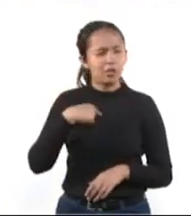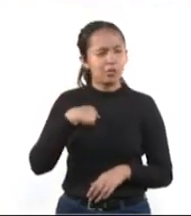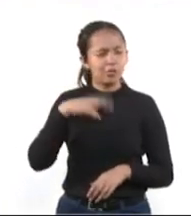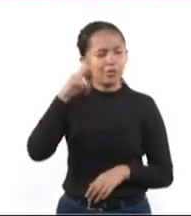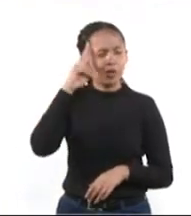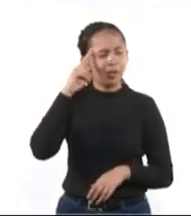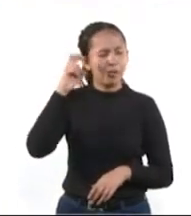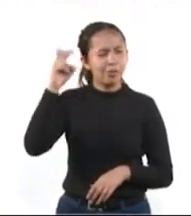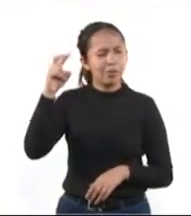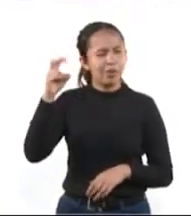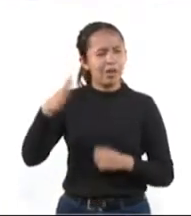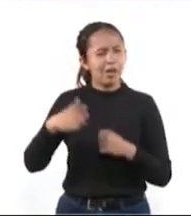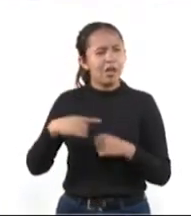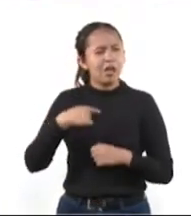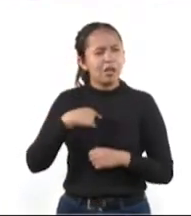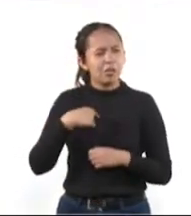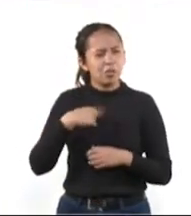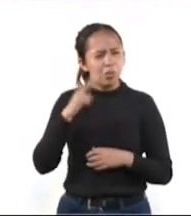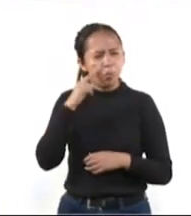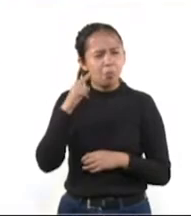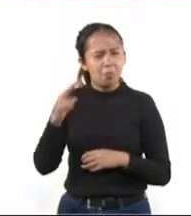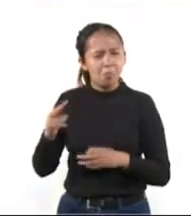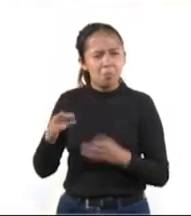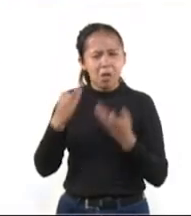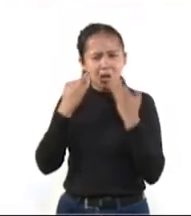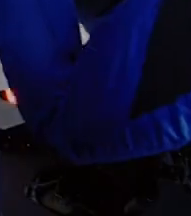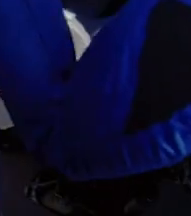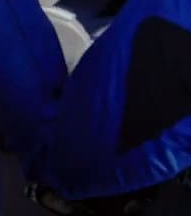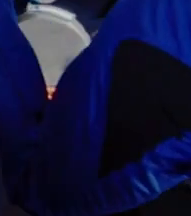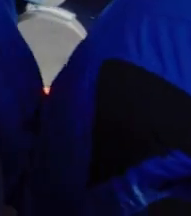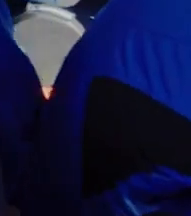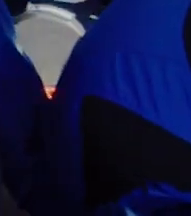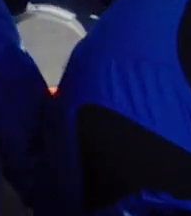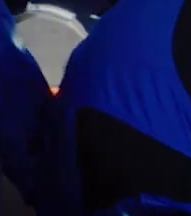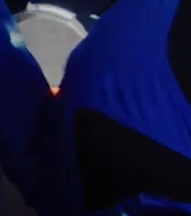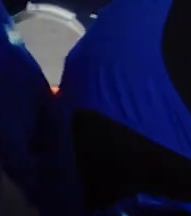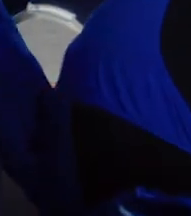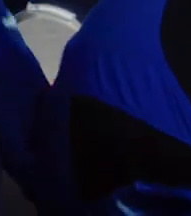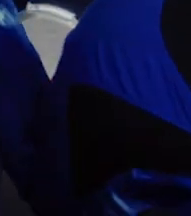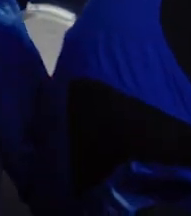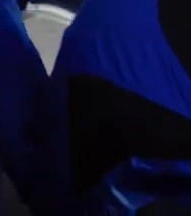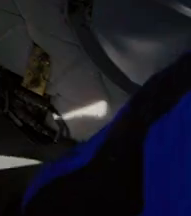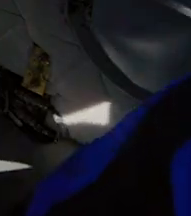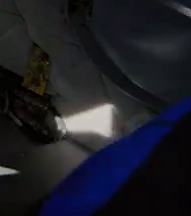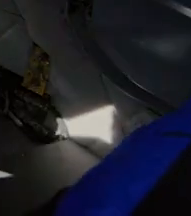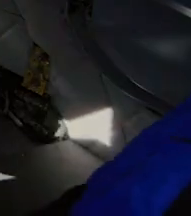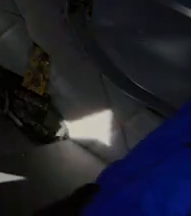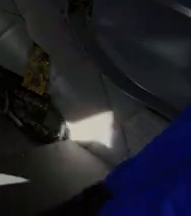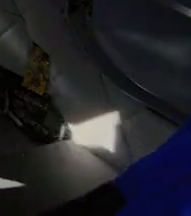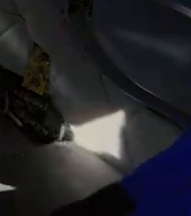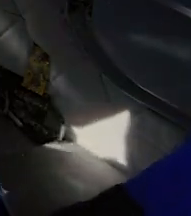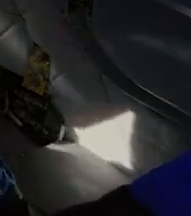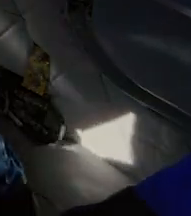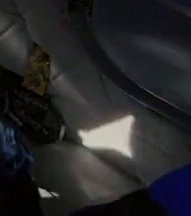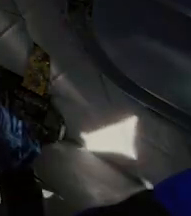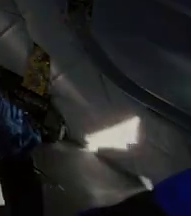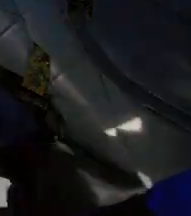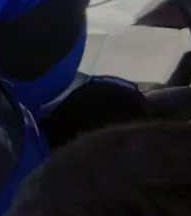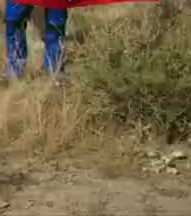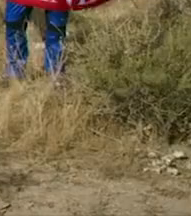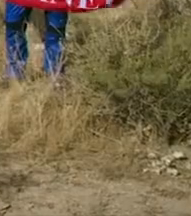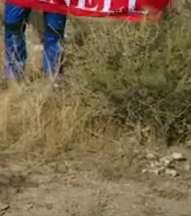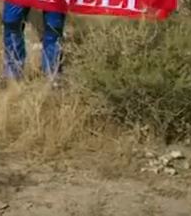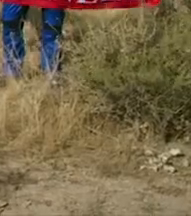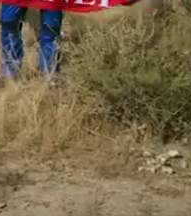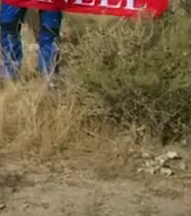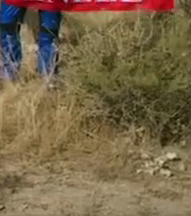Estados Unidos y pese a los retos ocasionados, pudo cumplir su sueño. Además, señaló que lo primero que necesitan hacer las niñas y adolescentes para cumplir